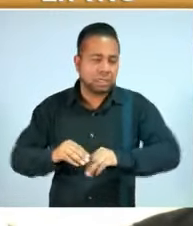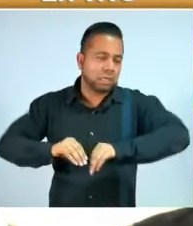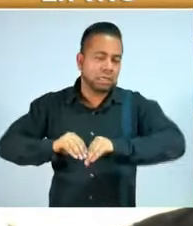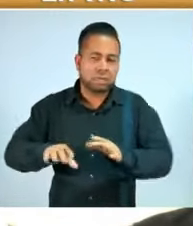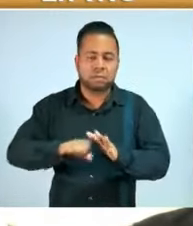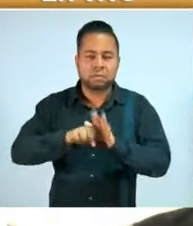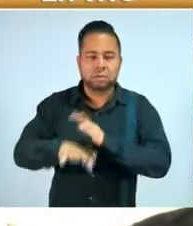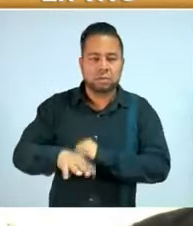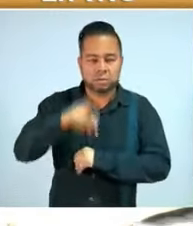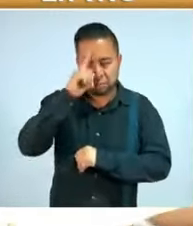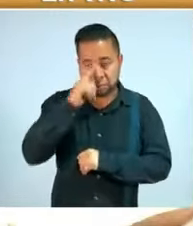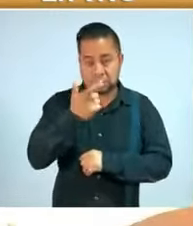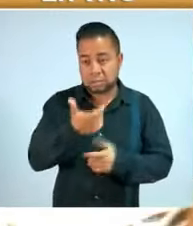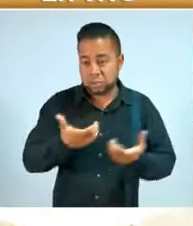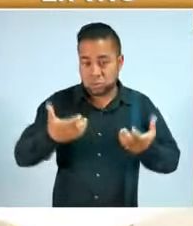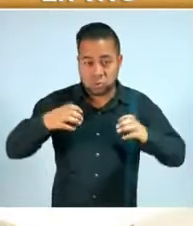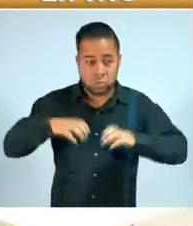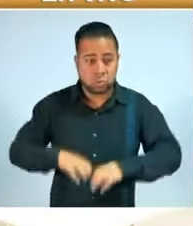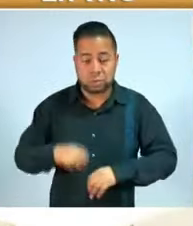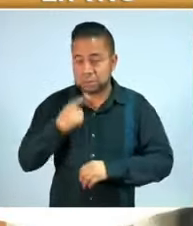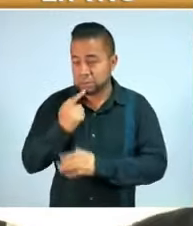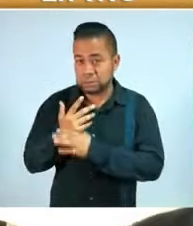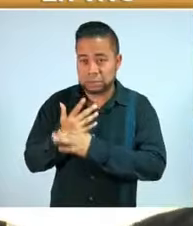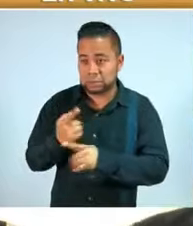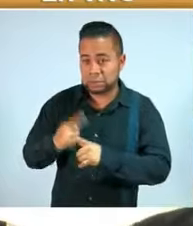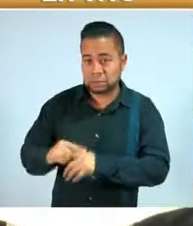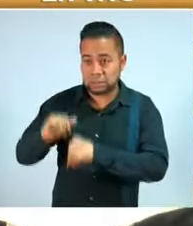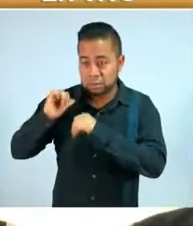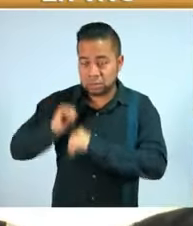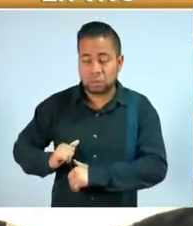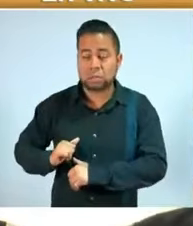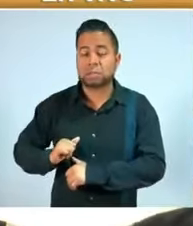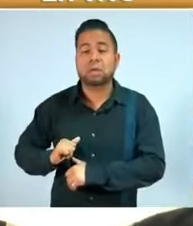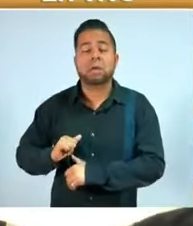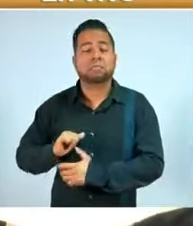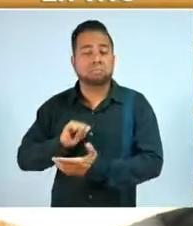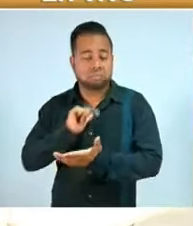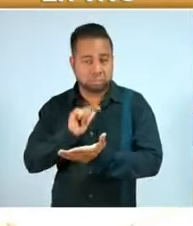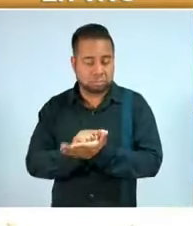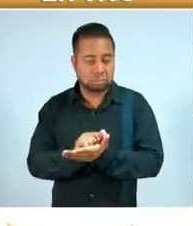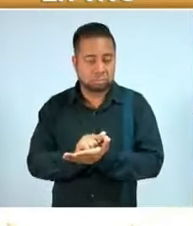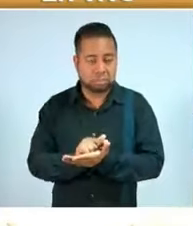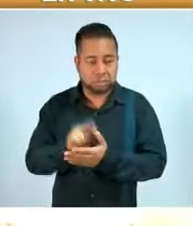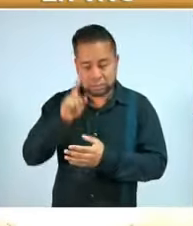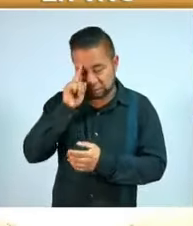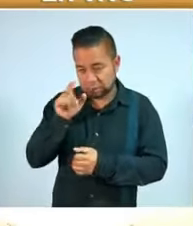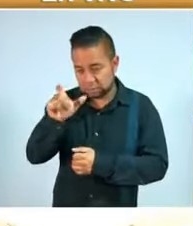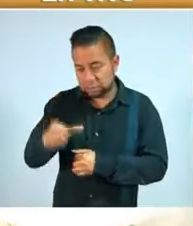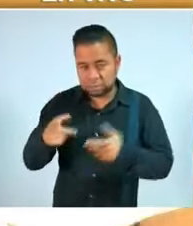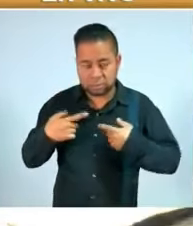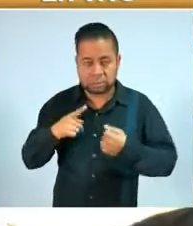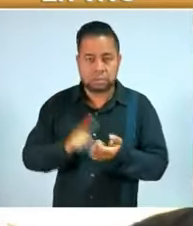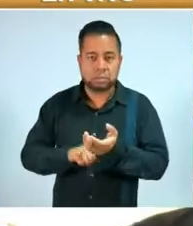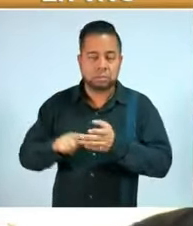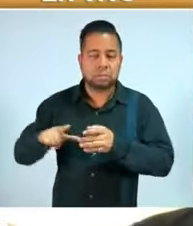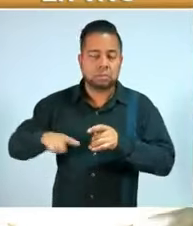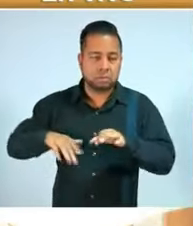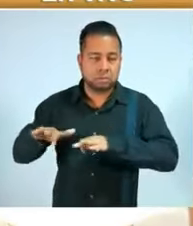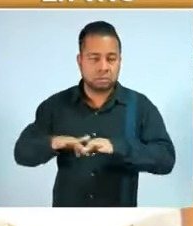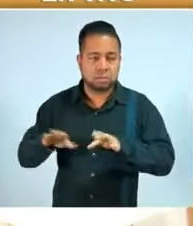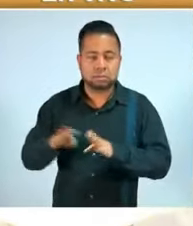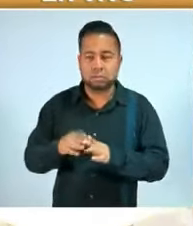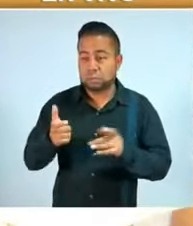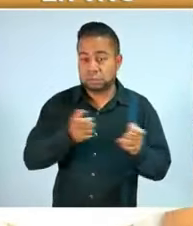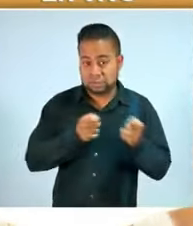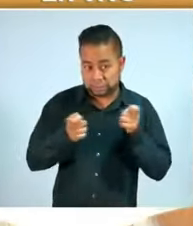trata de un desvío señalado por autoridad jurisdiccional para un funcionario público que está manejando recursos